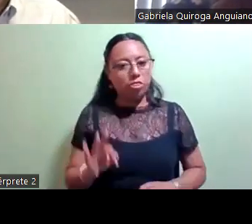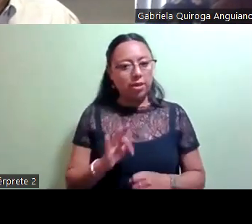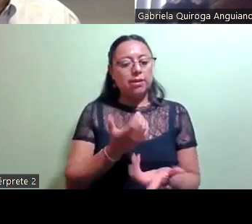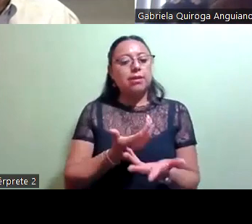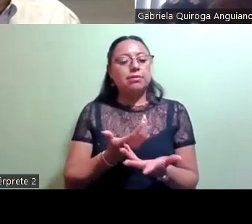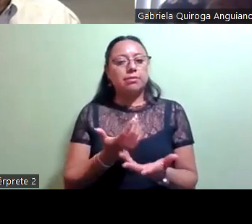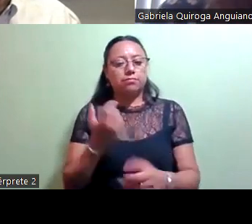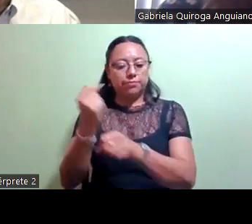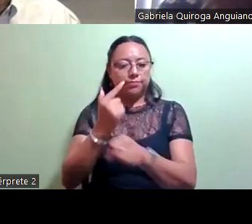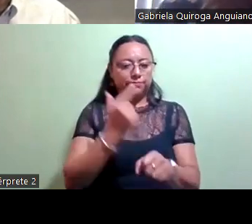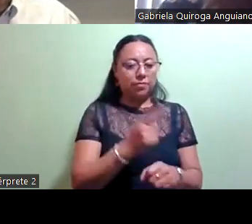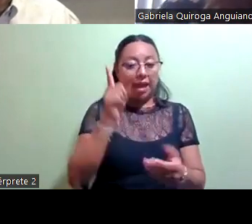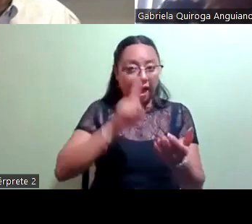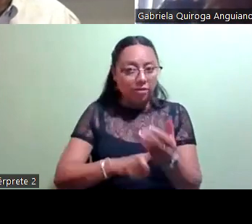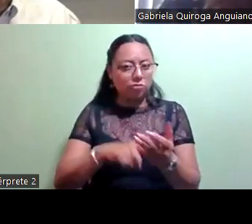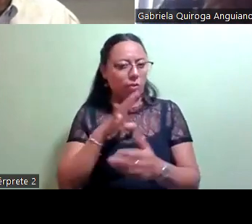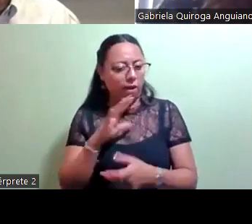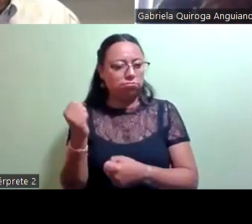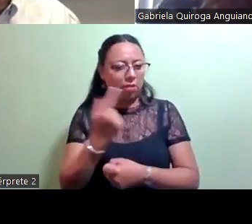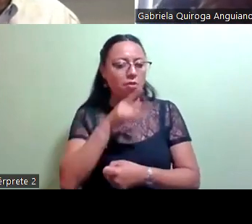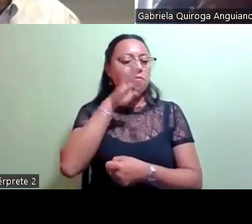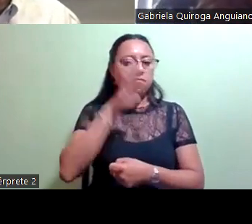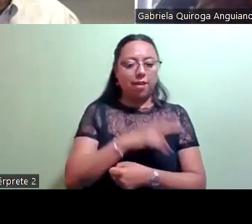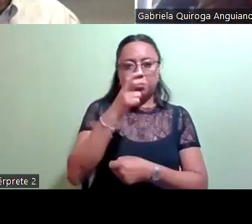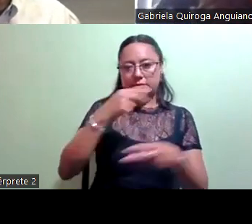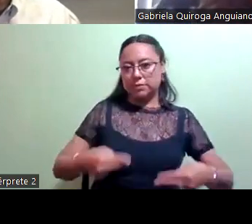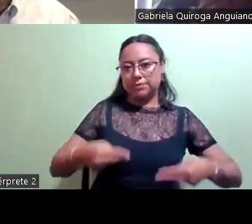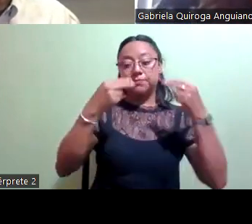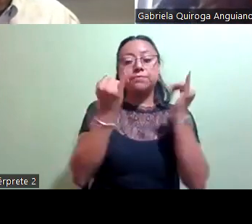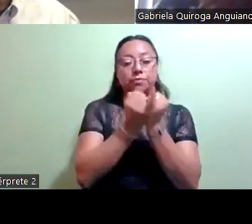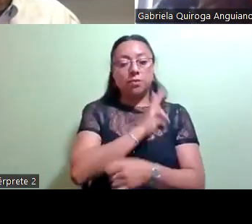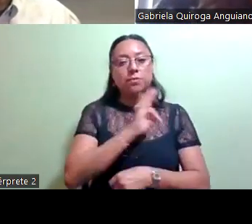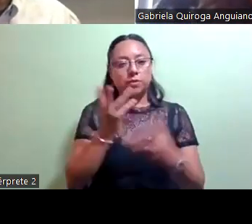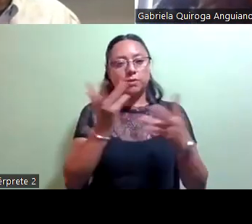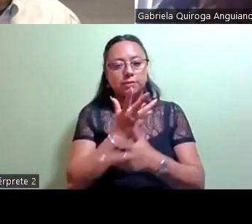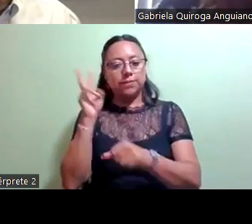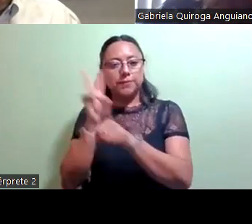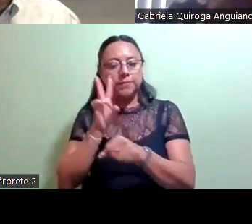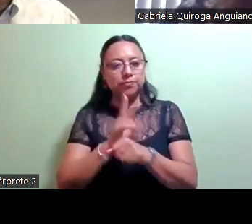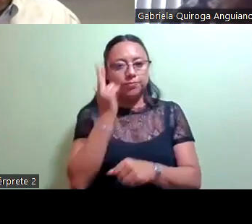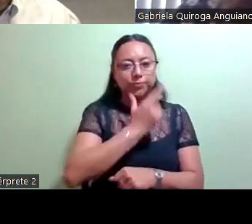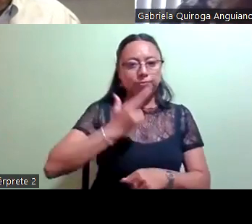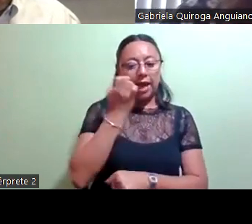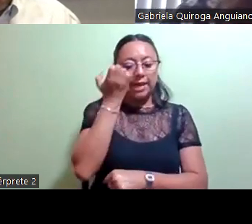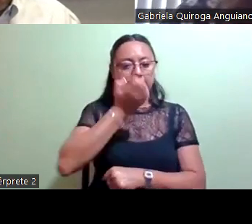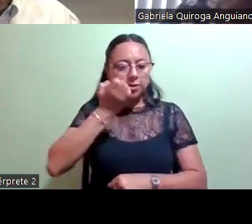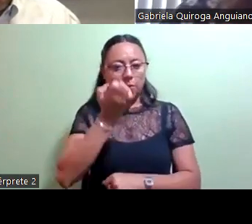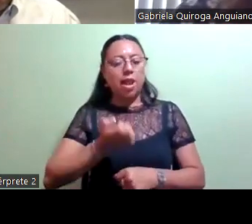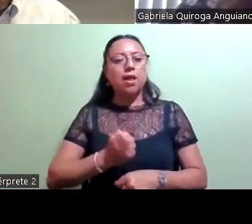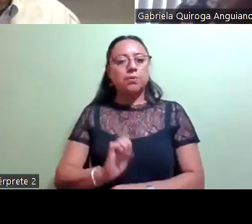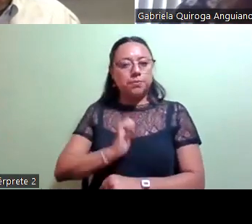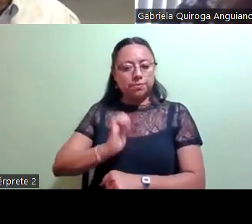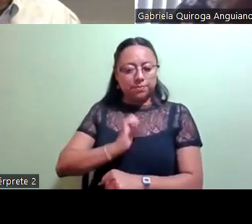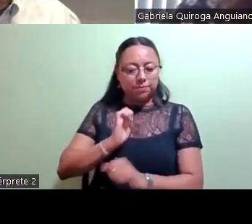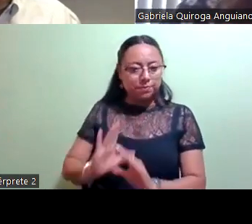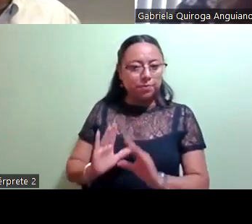anomalías de dichos centros y establecimientos. Asimismo, podrán realizar operativos en escuelas de adiestramiento o lugares que